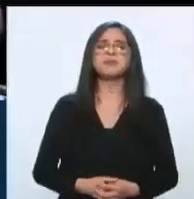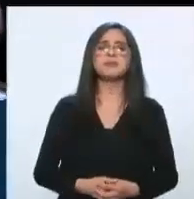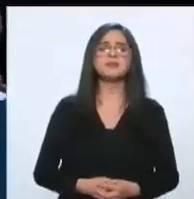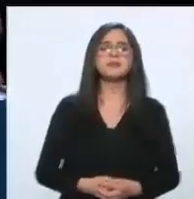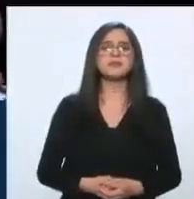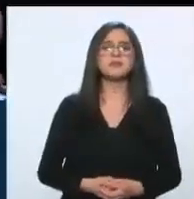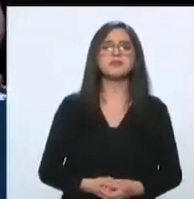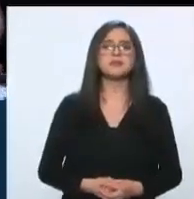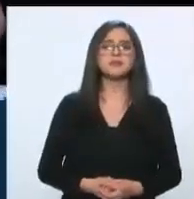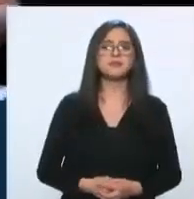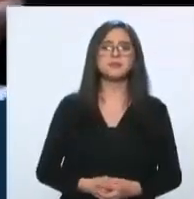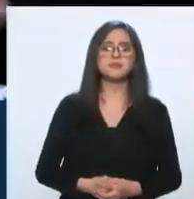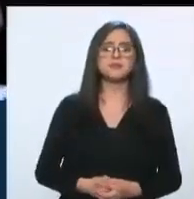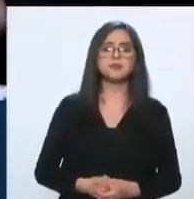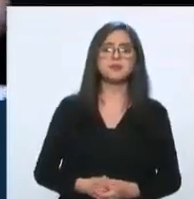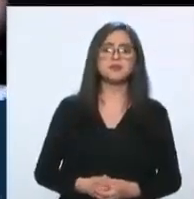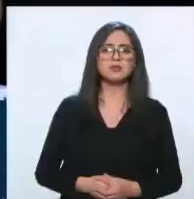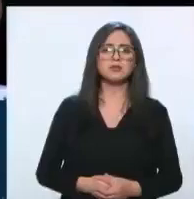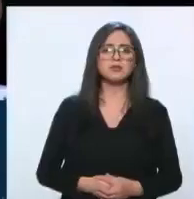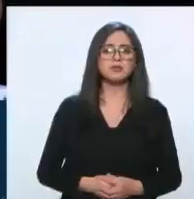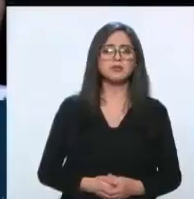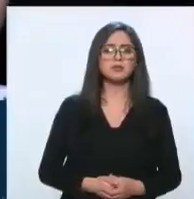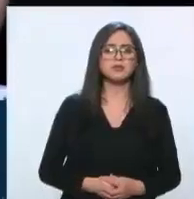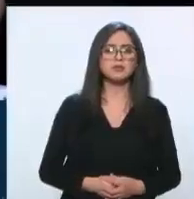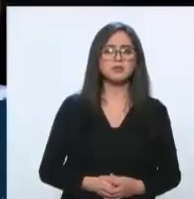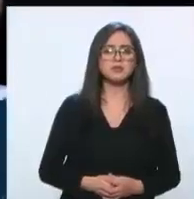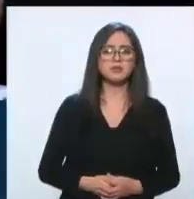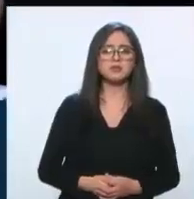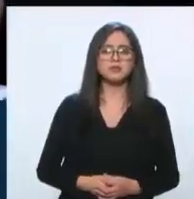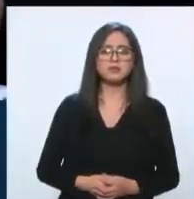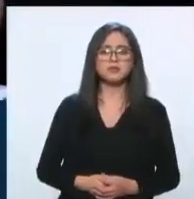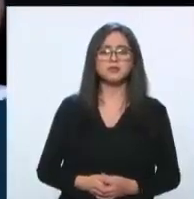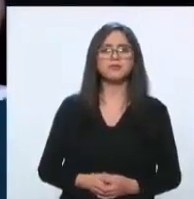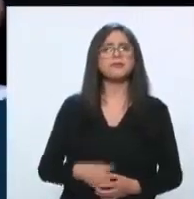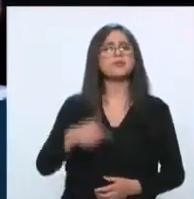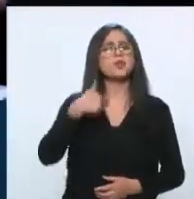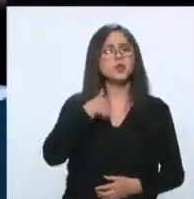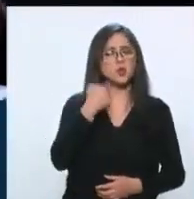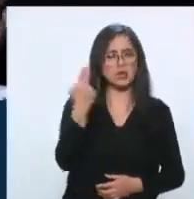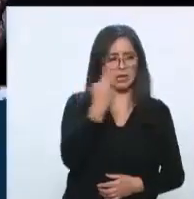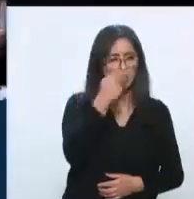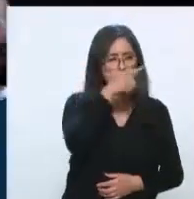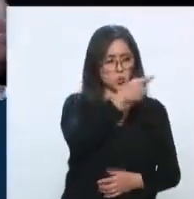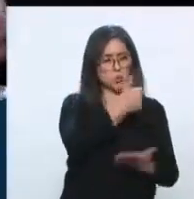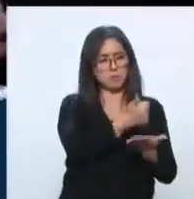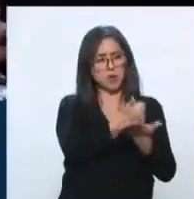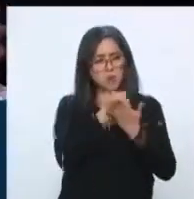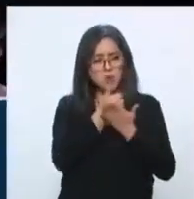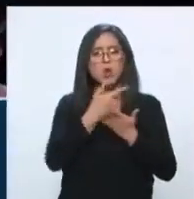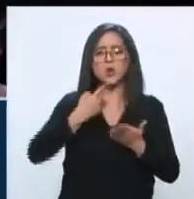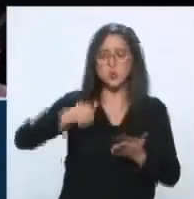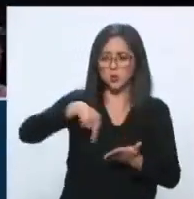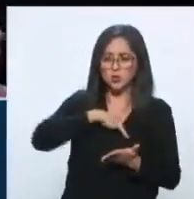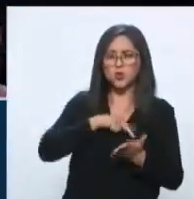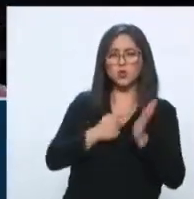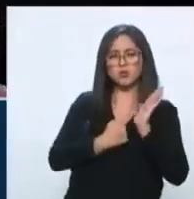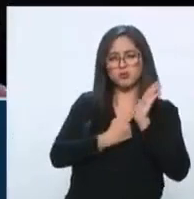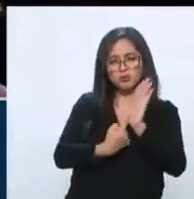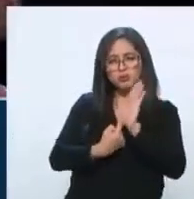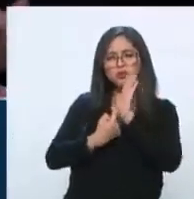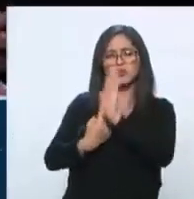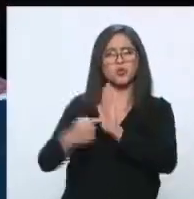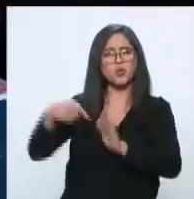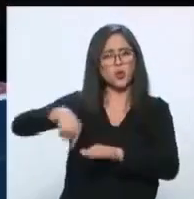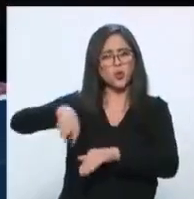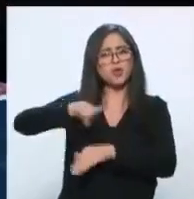poder entender o que nos ayudes a ver si lo que estamos interpretando está bien de las gráficas que ustedes presentaron en la